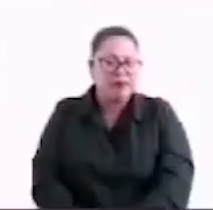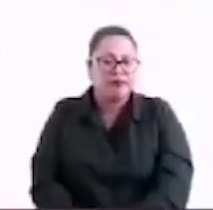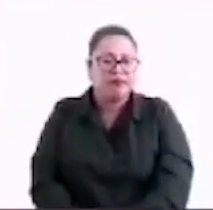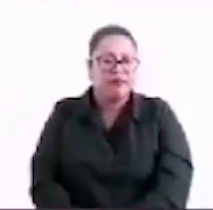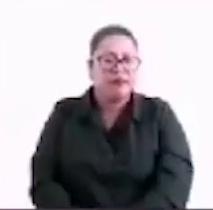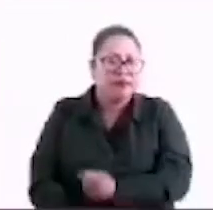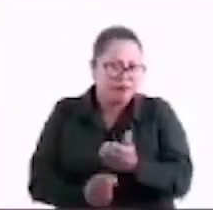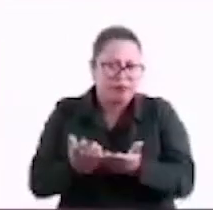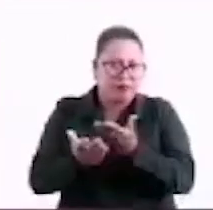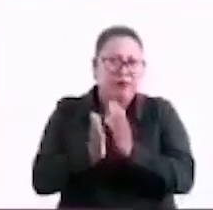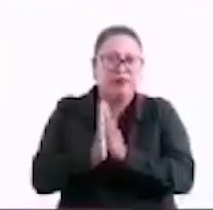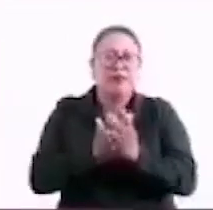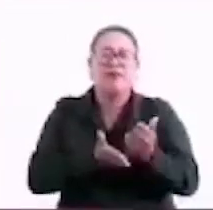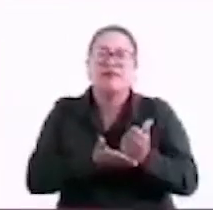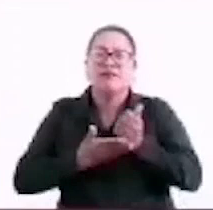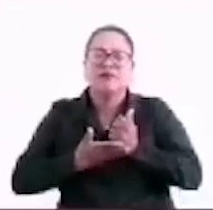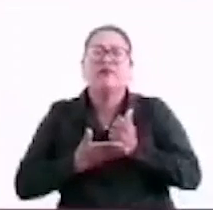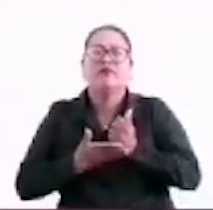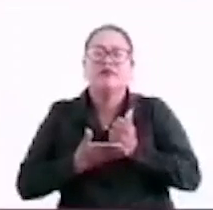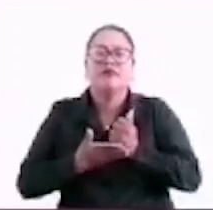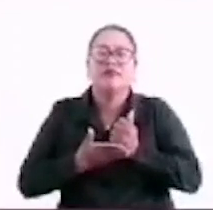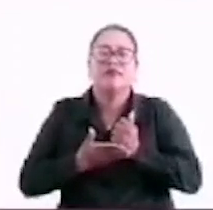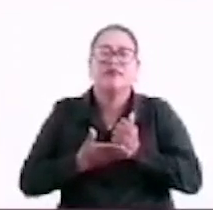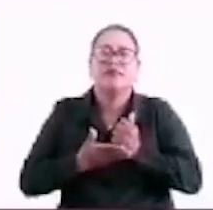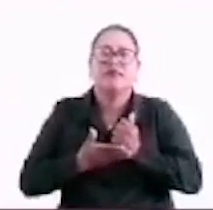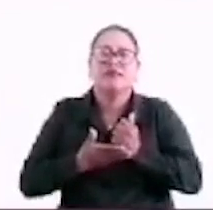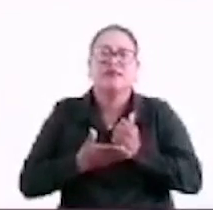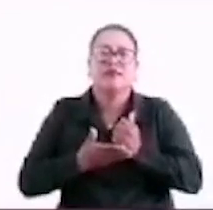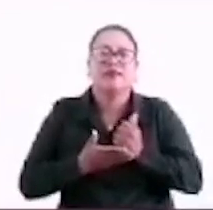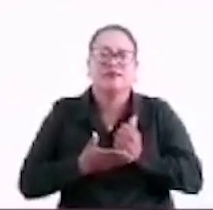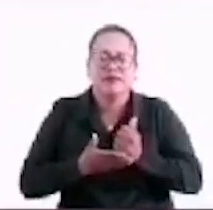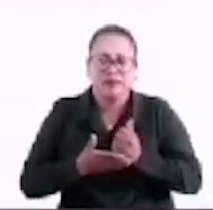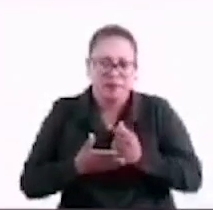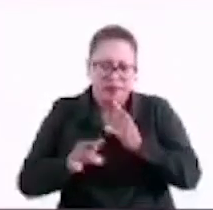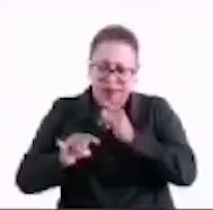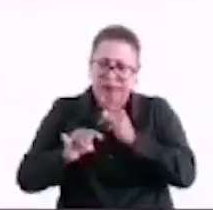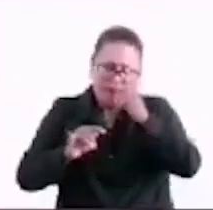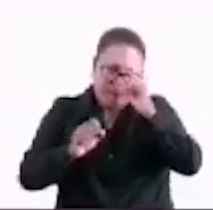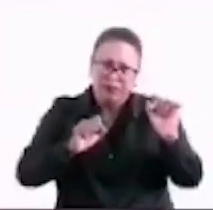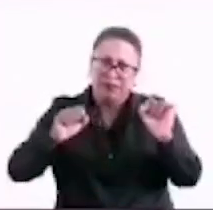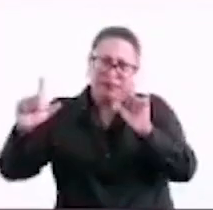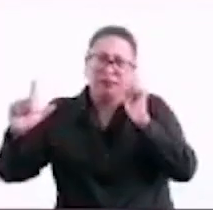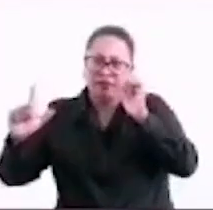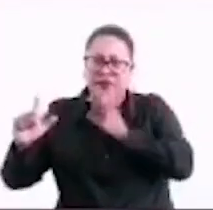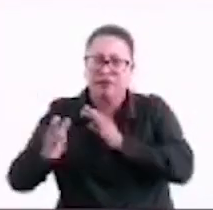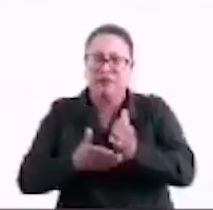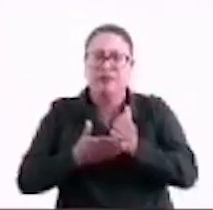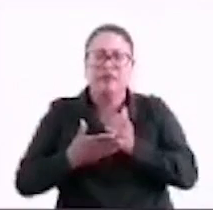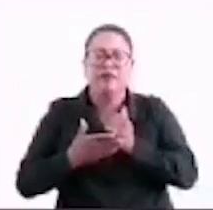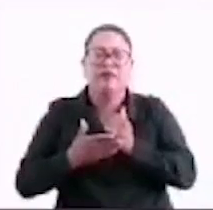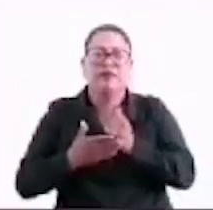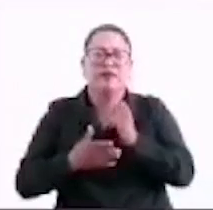el incumplimiento de pago a proveedores por parte de los funcionarios en turno, por lo cual se ha vuelto parte de los usos y costumbres heredados